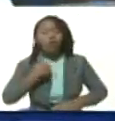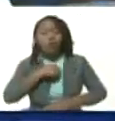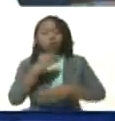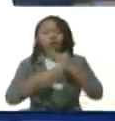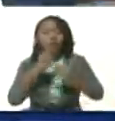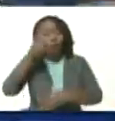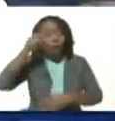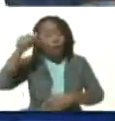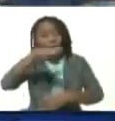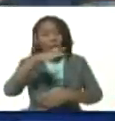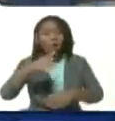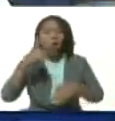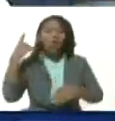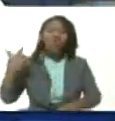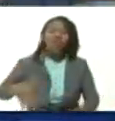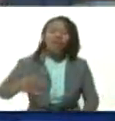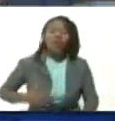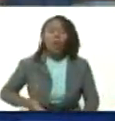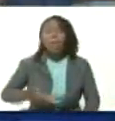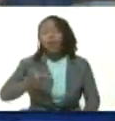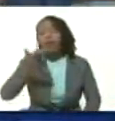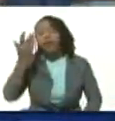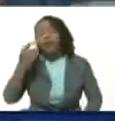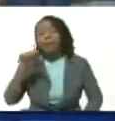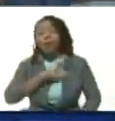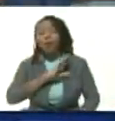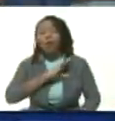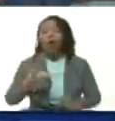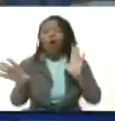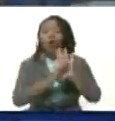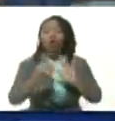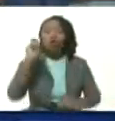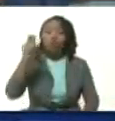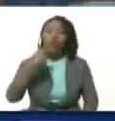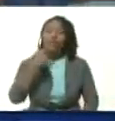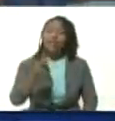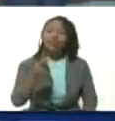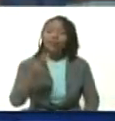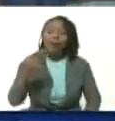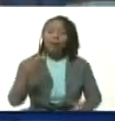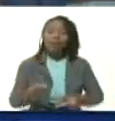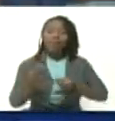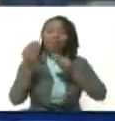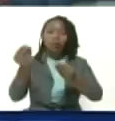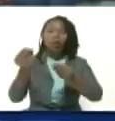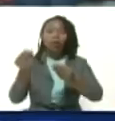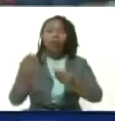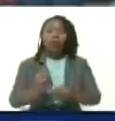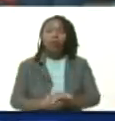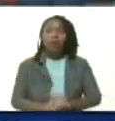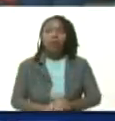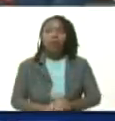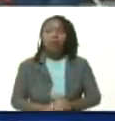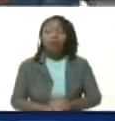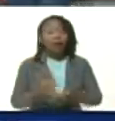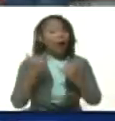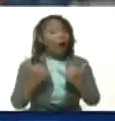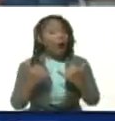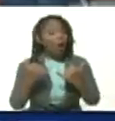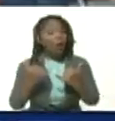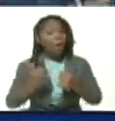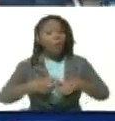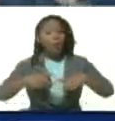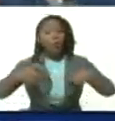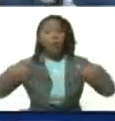nuestro pueblo los derechos fundamentales que la Constitución así les entrega. Y ahora con el